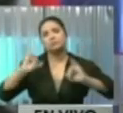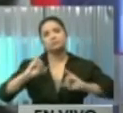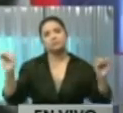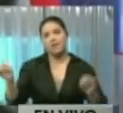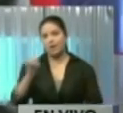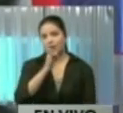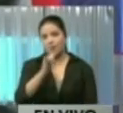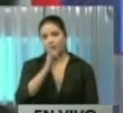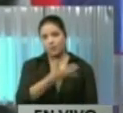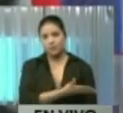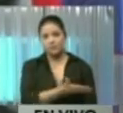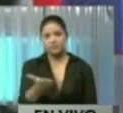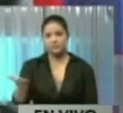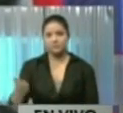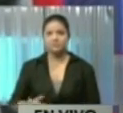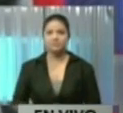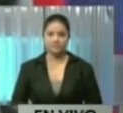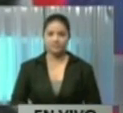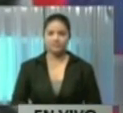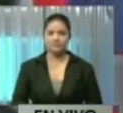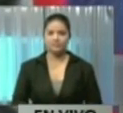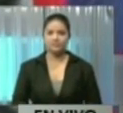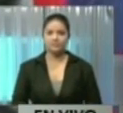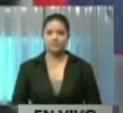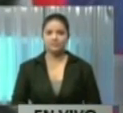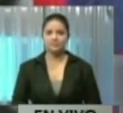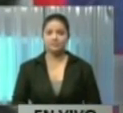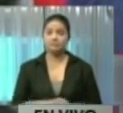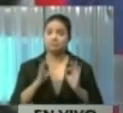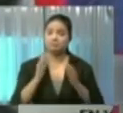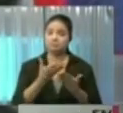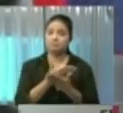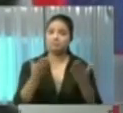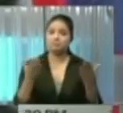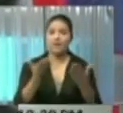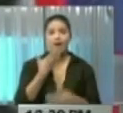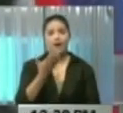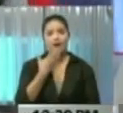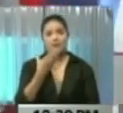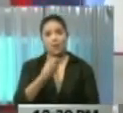información que queríamos compartir rigurosa y respetuosamente con ustedes. Muchas gracias, buenas tardes.